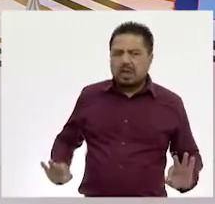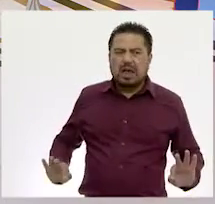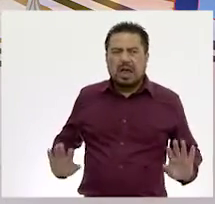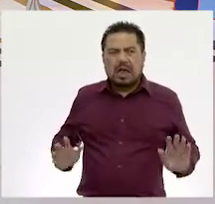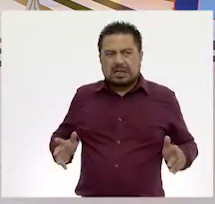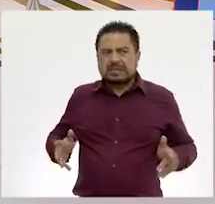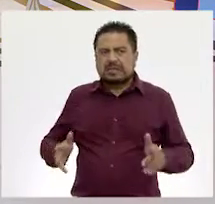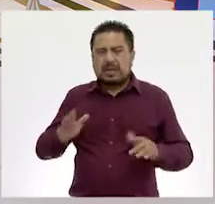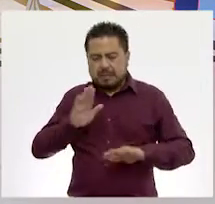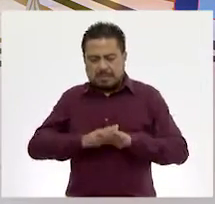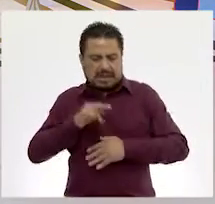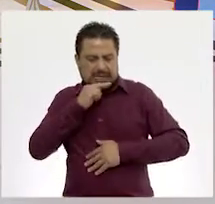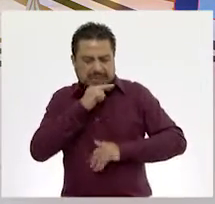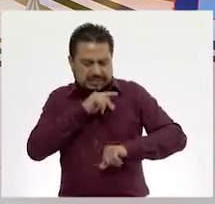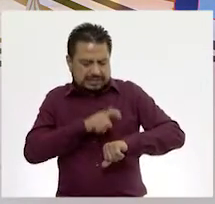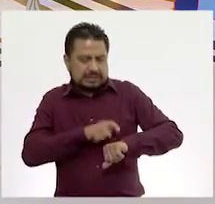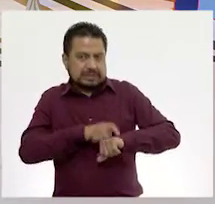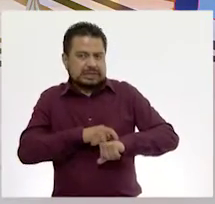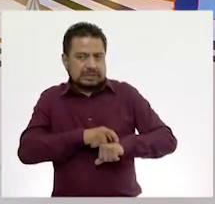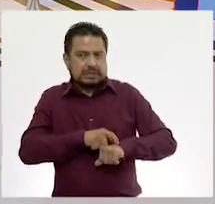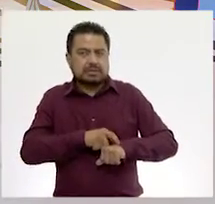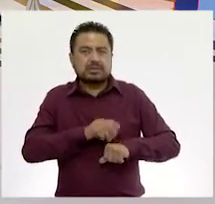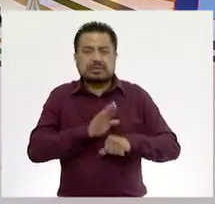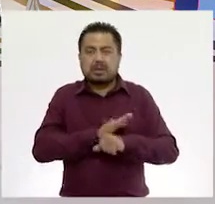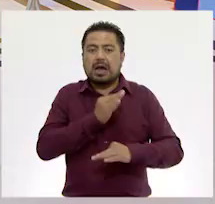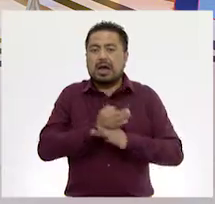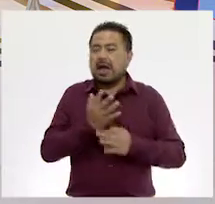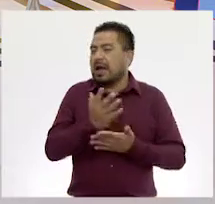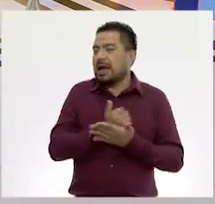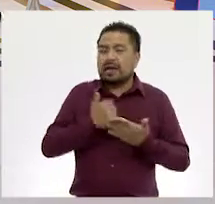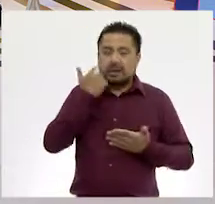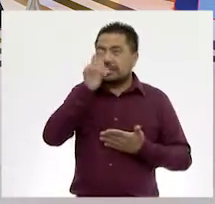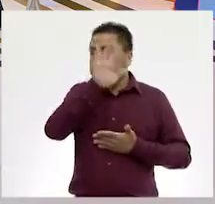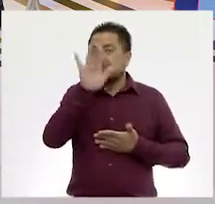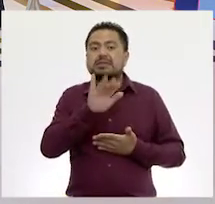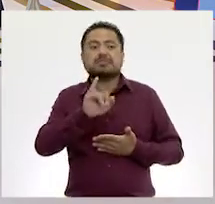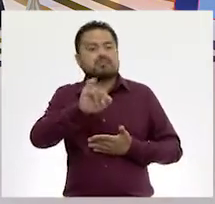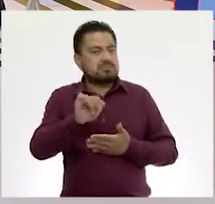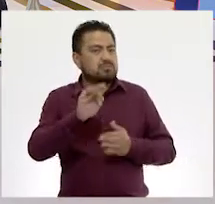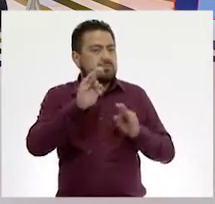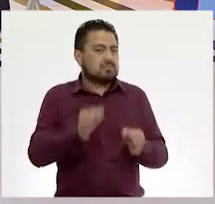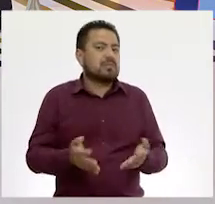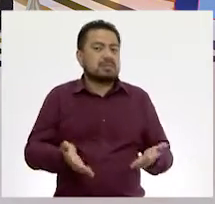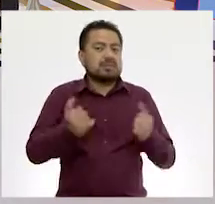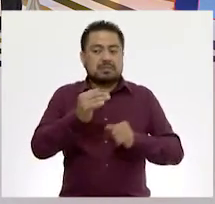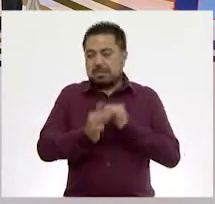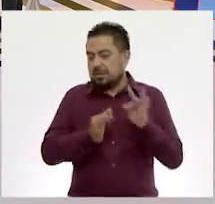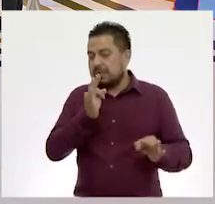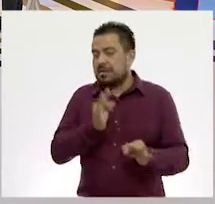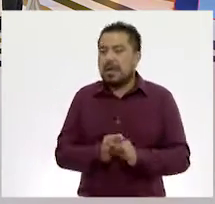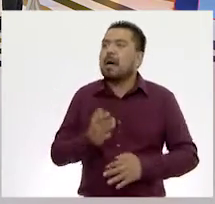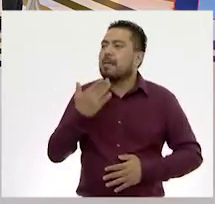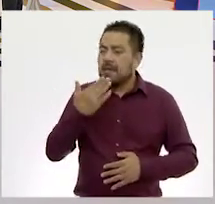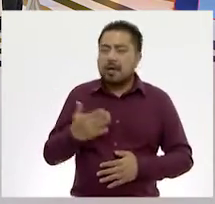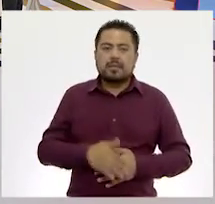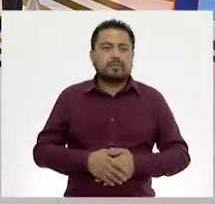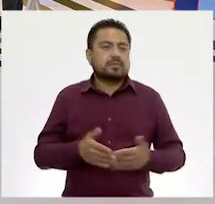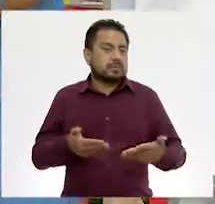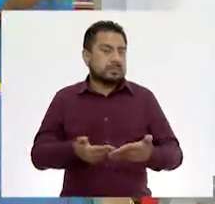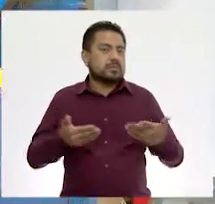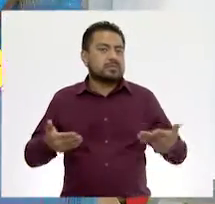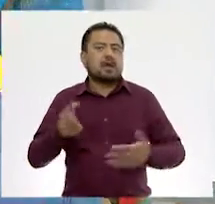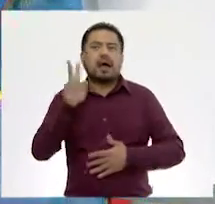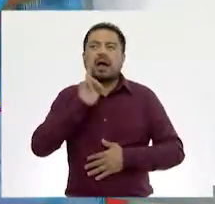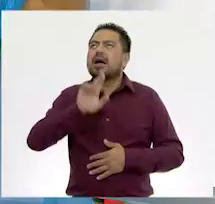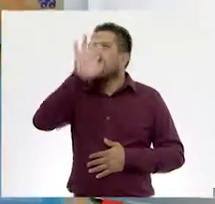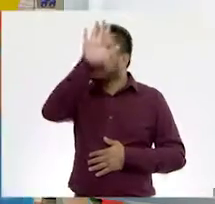que apresuremos un poco más el paso, porque ya tienen ganas de leer, ¿verdad? Por supuesto, ya está listo. Muy bien, entonces